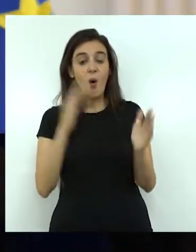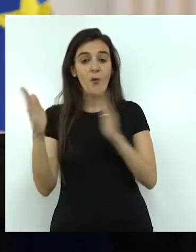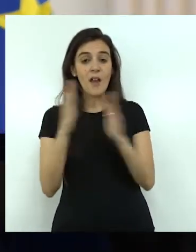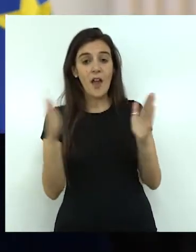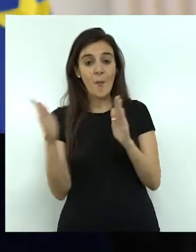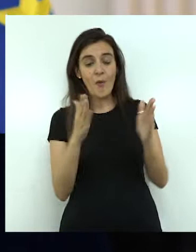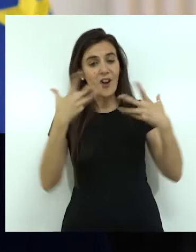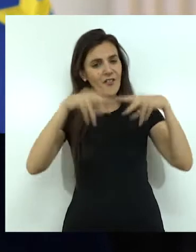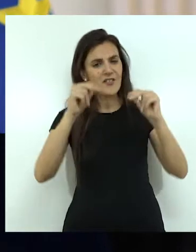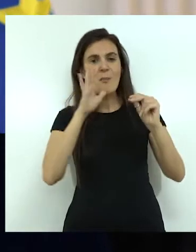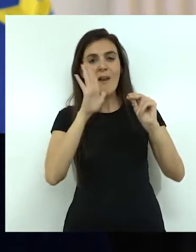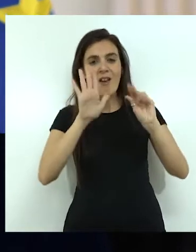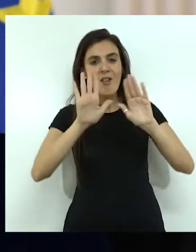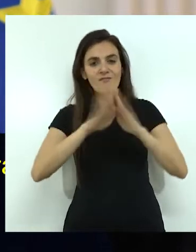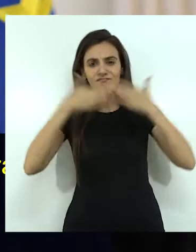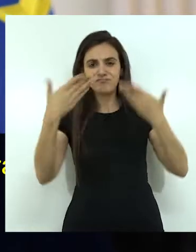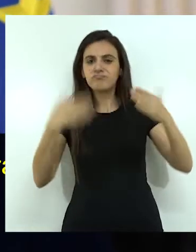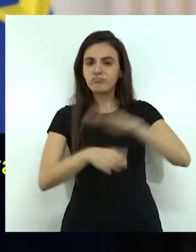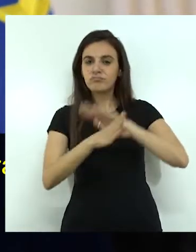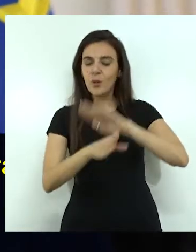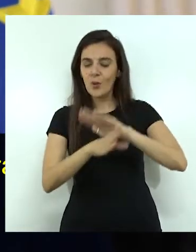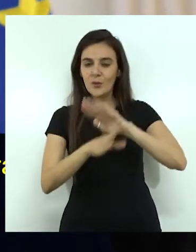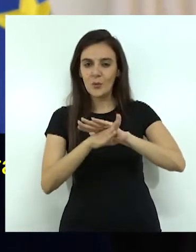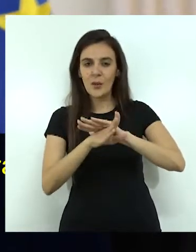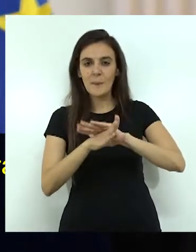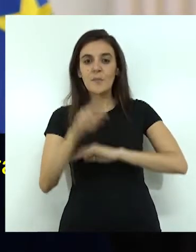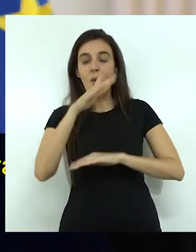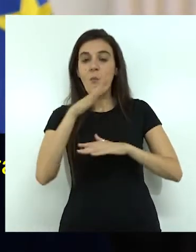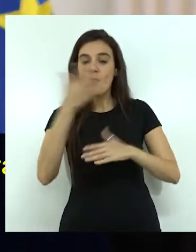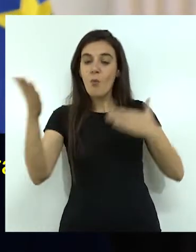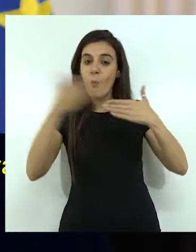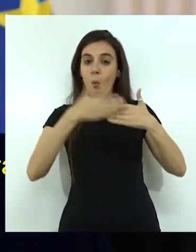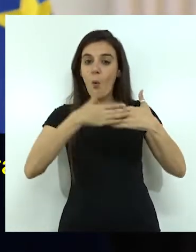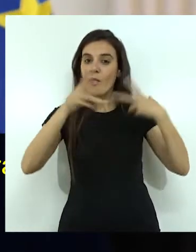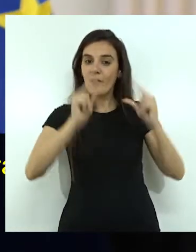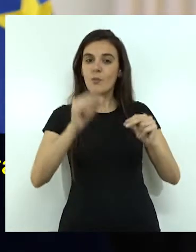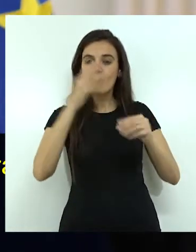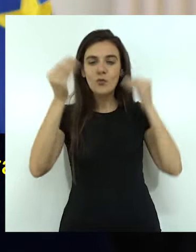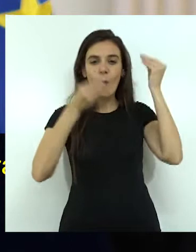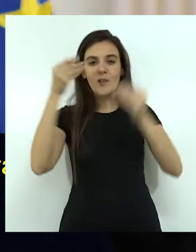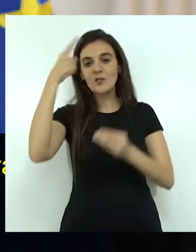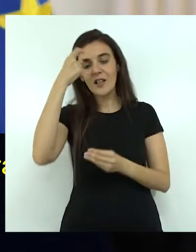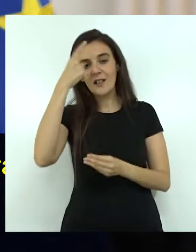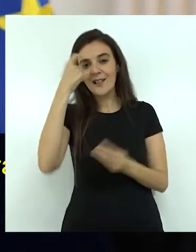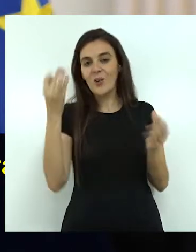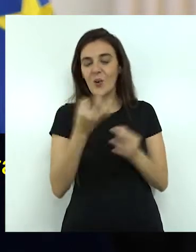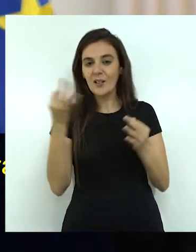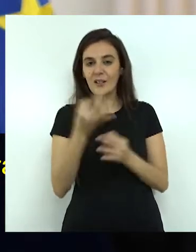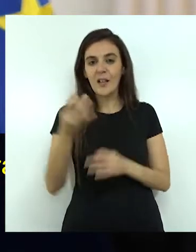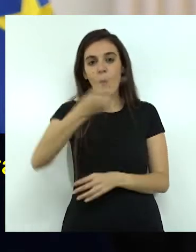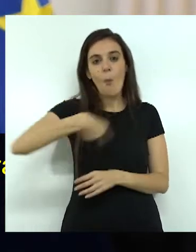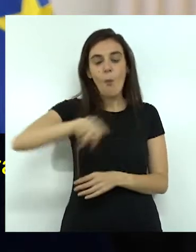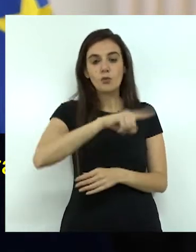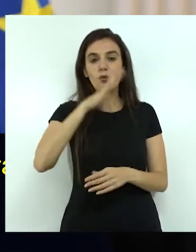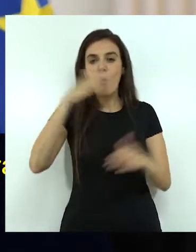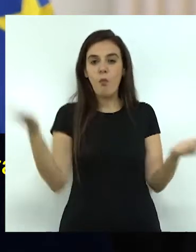capítulo para un libro el libro sigue abierto se ha cerrado un capítulo que creo que lo habéis cerrado